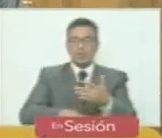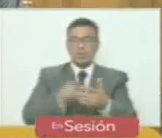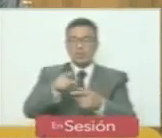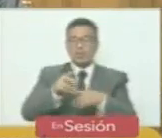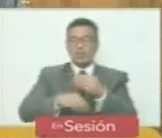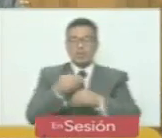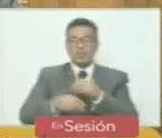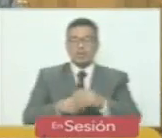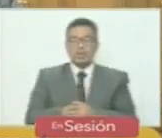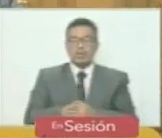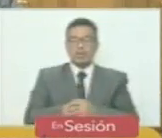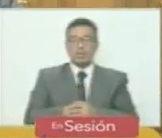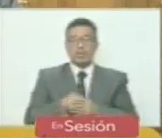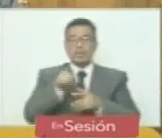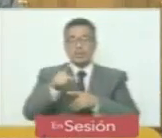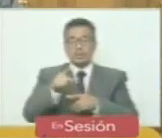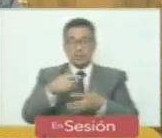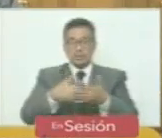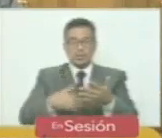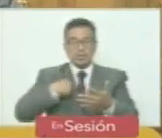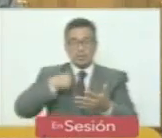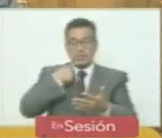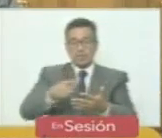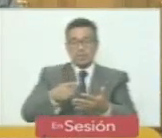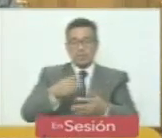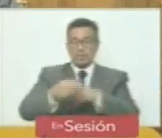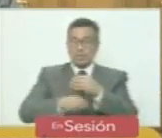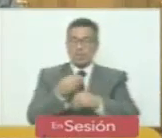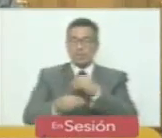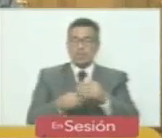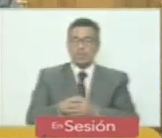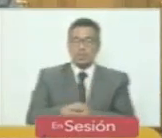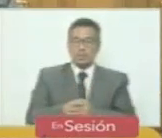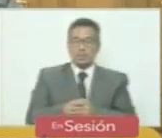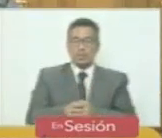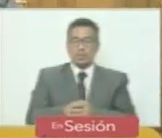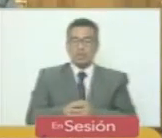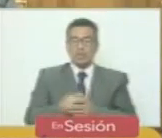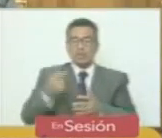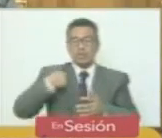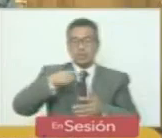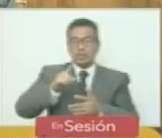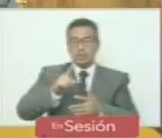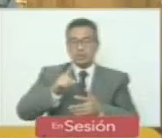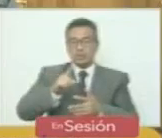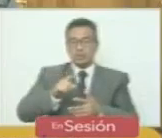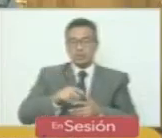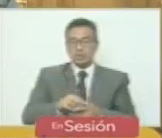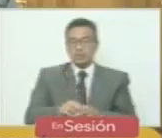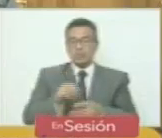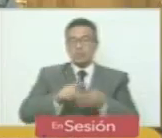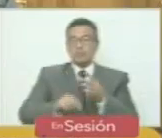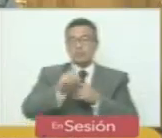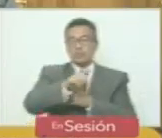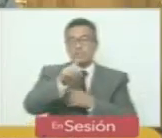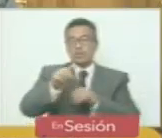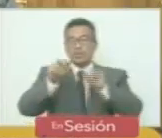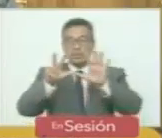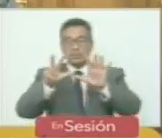dispuesta. Expuesto a ello, sostengo que este tribunal ha cumplido con el requisito de más de